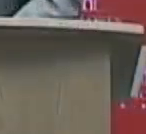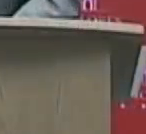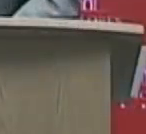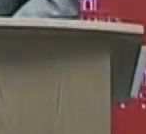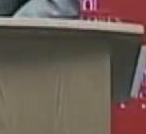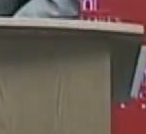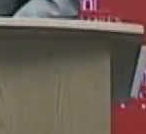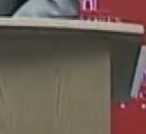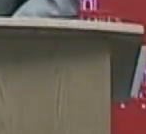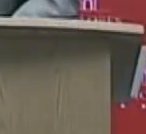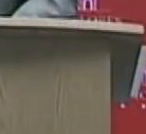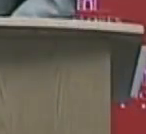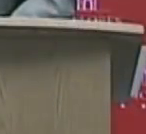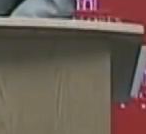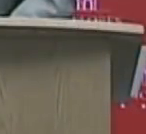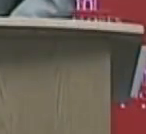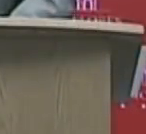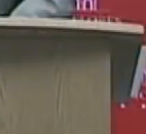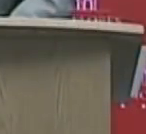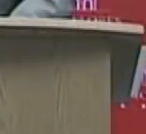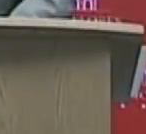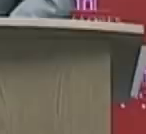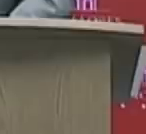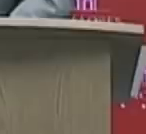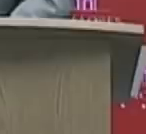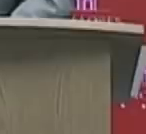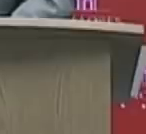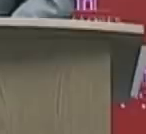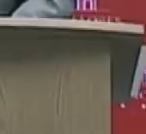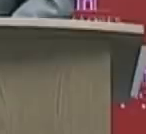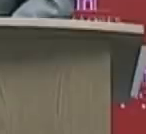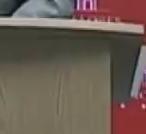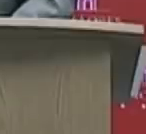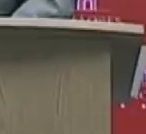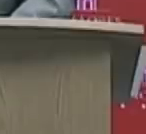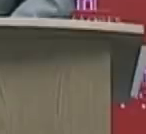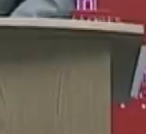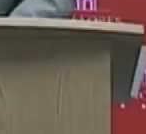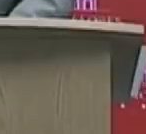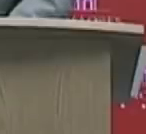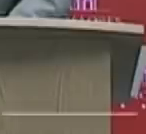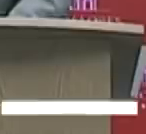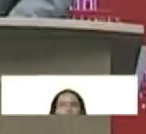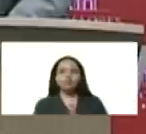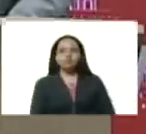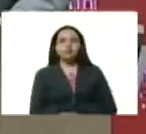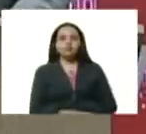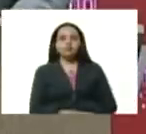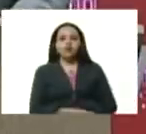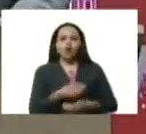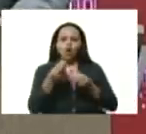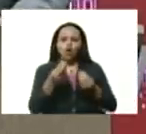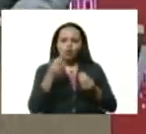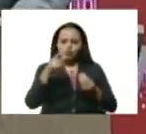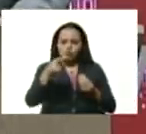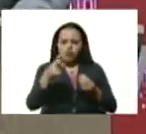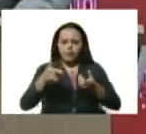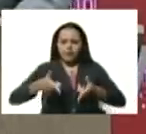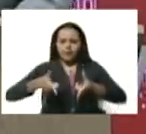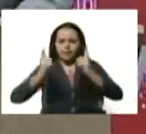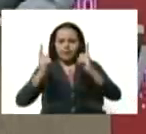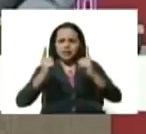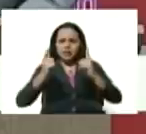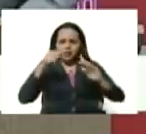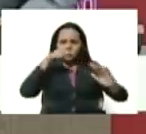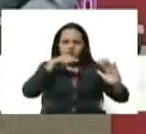España, ¿cómo es que ustedes mantienen como huésped en la residencia del embajador de España